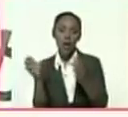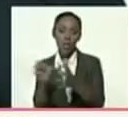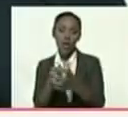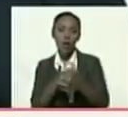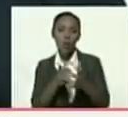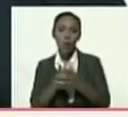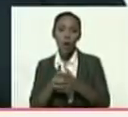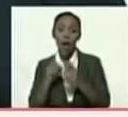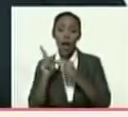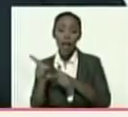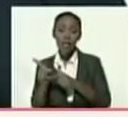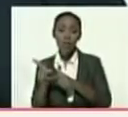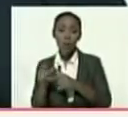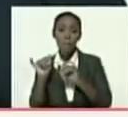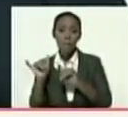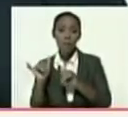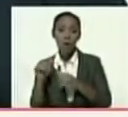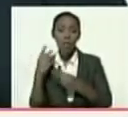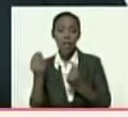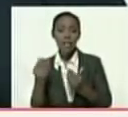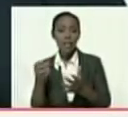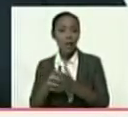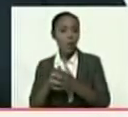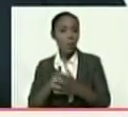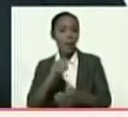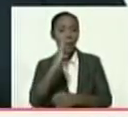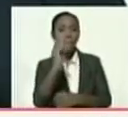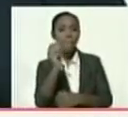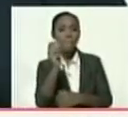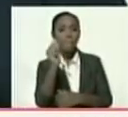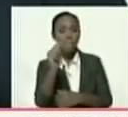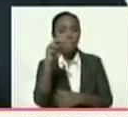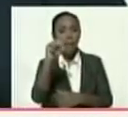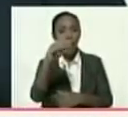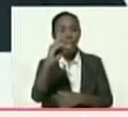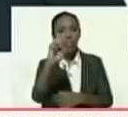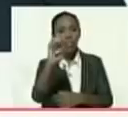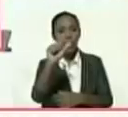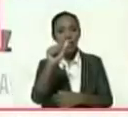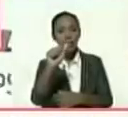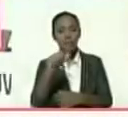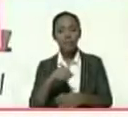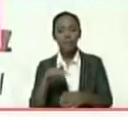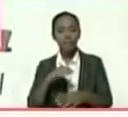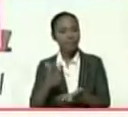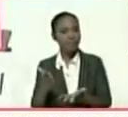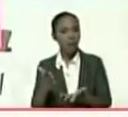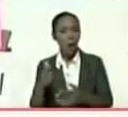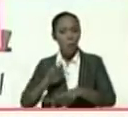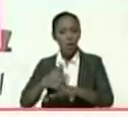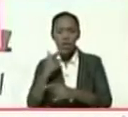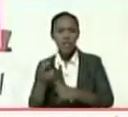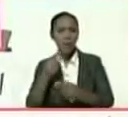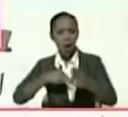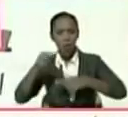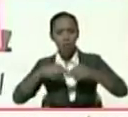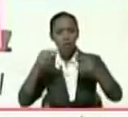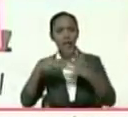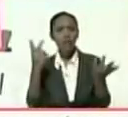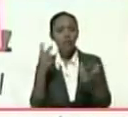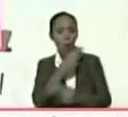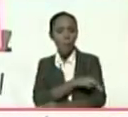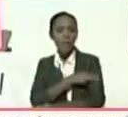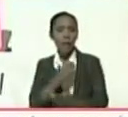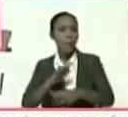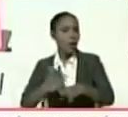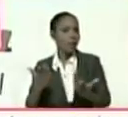del bande es parte. ¿Por qué no dicen vamos a construir un hospital? No, ellos buscan es donde está la plata, porque eso es lo que